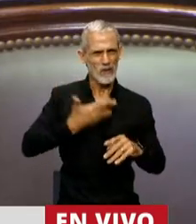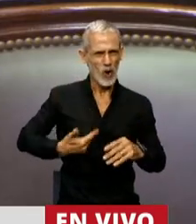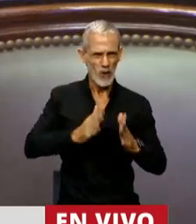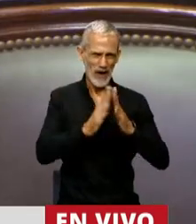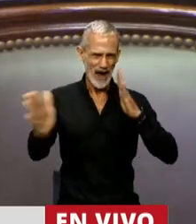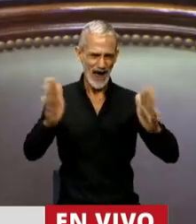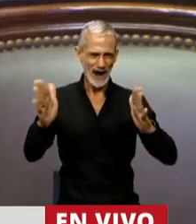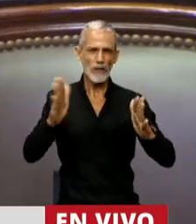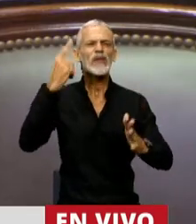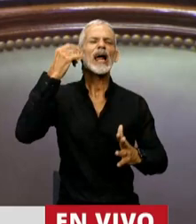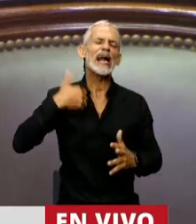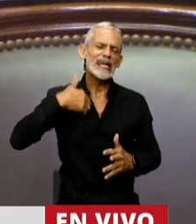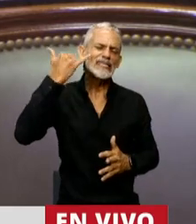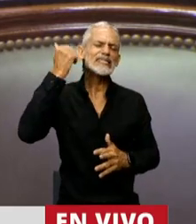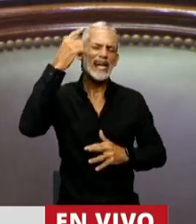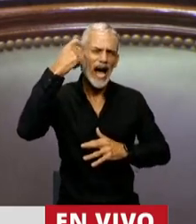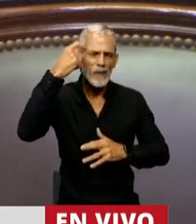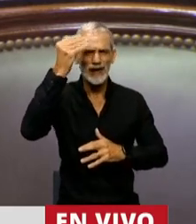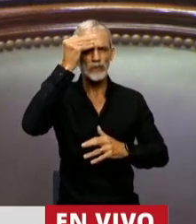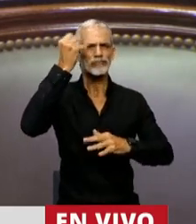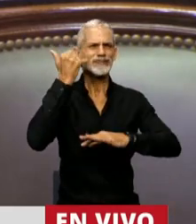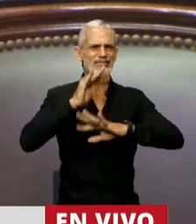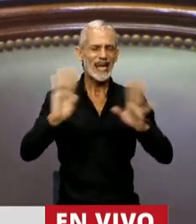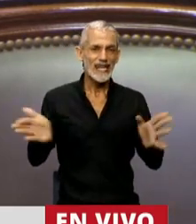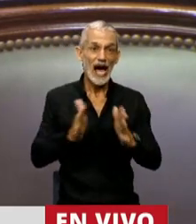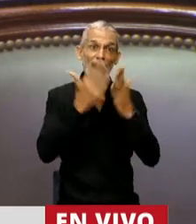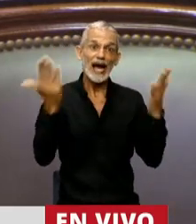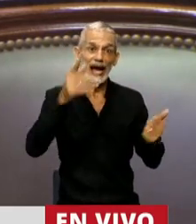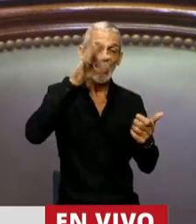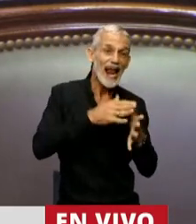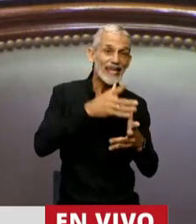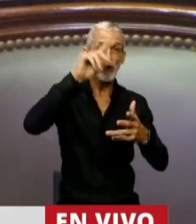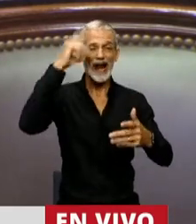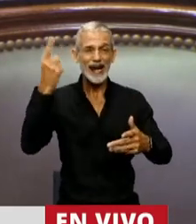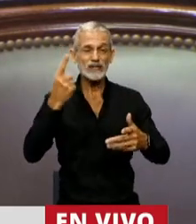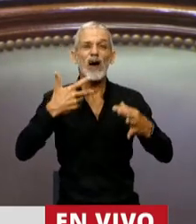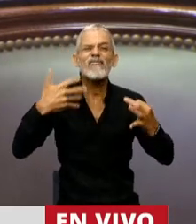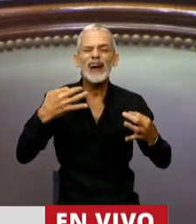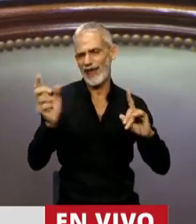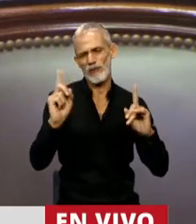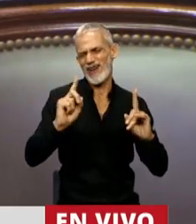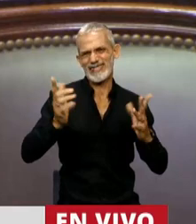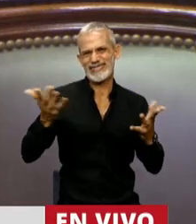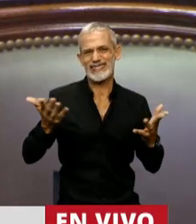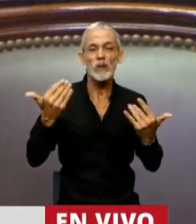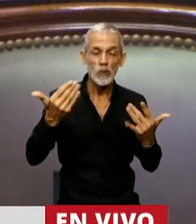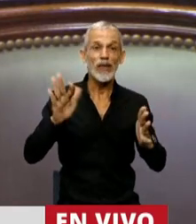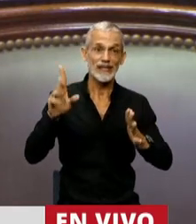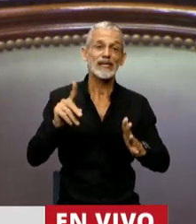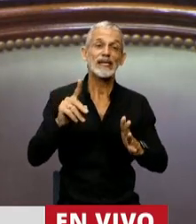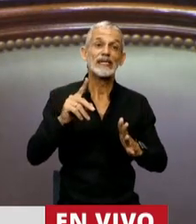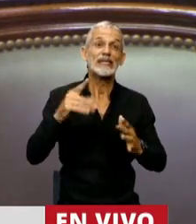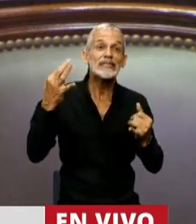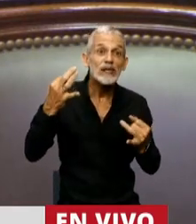la Argentina ya aprendió hace mucho tiempo que aunque esté publicado hoy en Clarín en La Nación no necesariamente es verdad y que seguramente va a ser